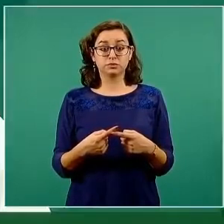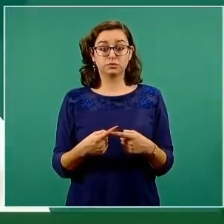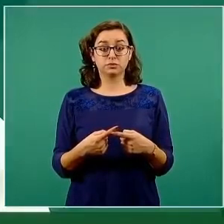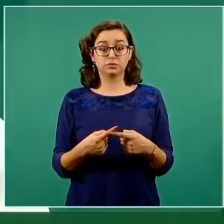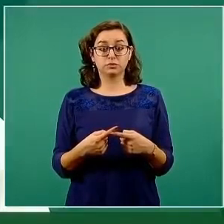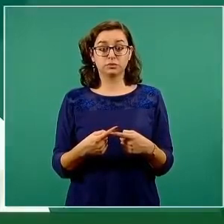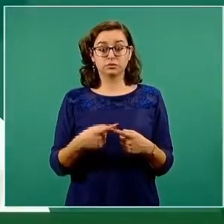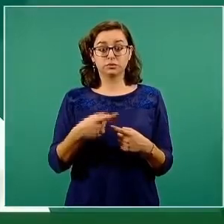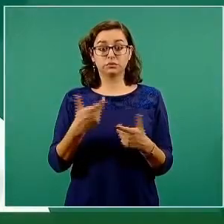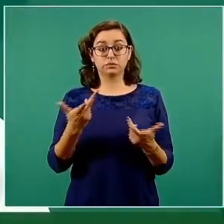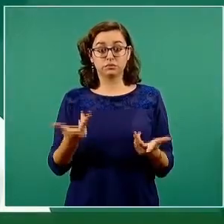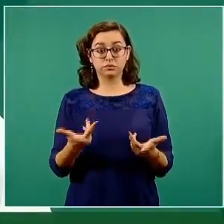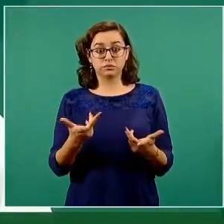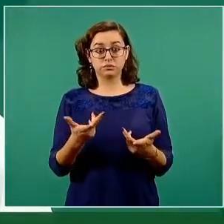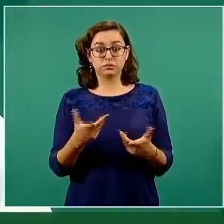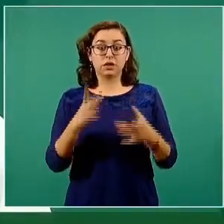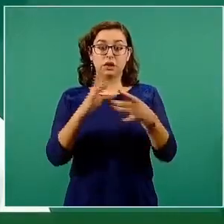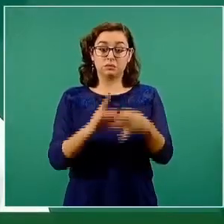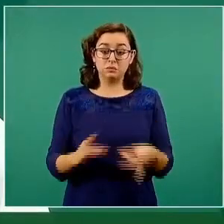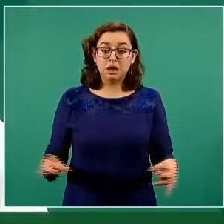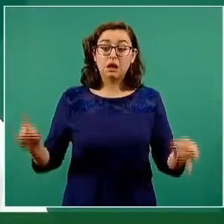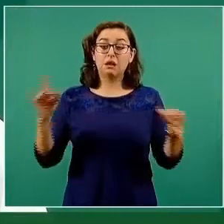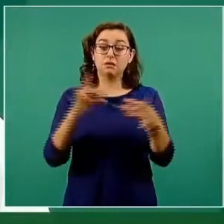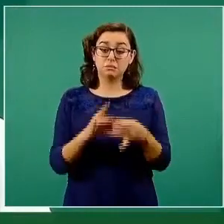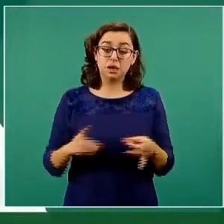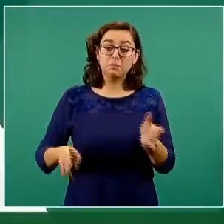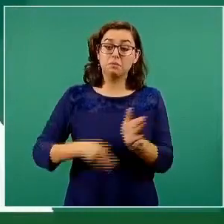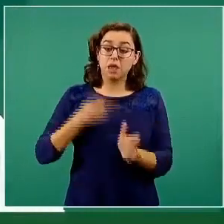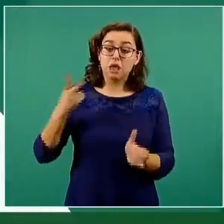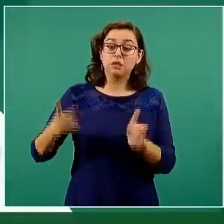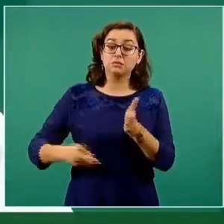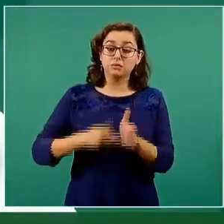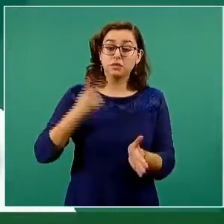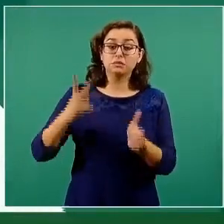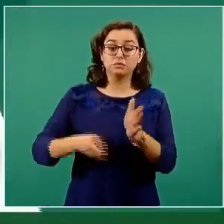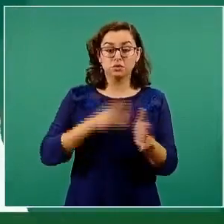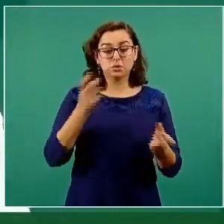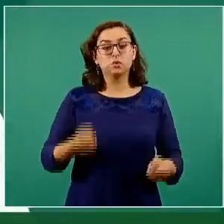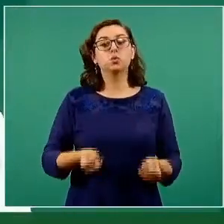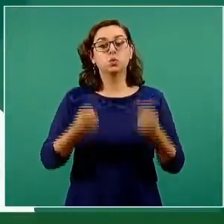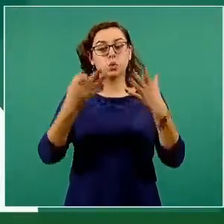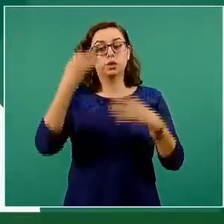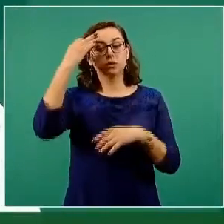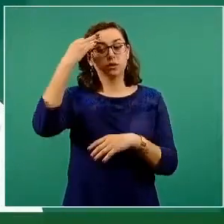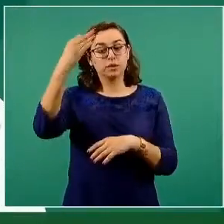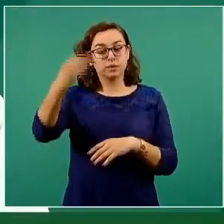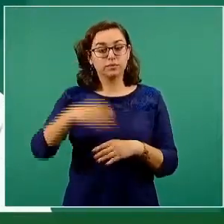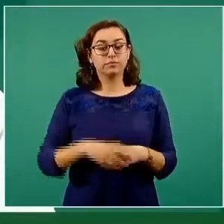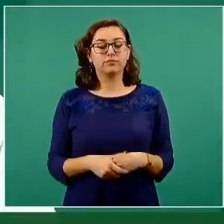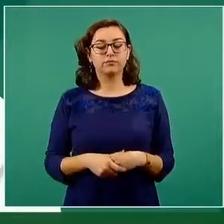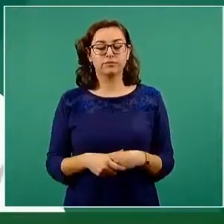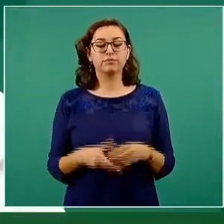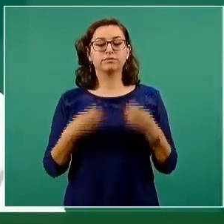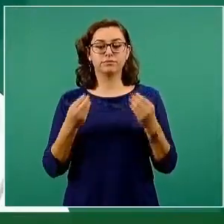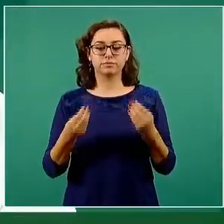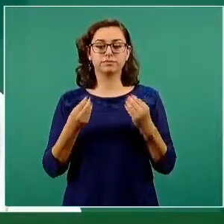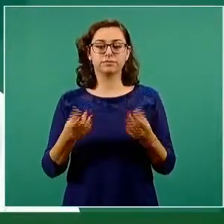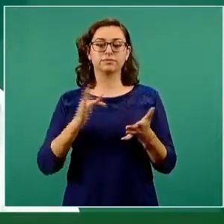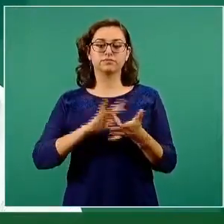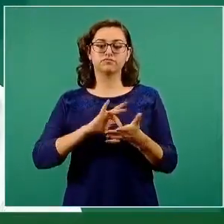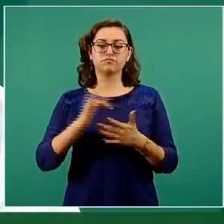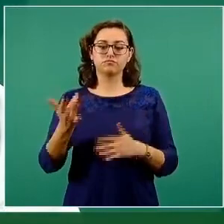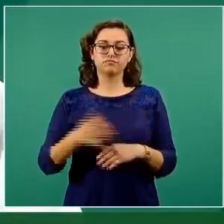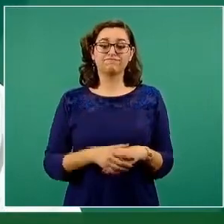invertido en tiempo precisamente para aclarar fake news? Gracias. Muchas gracias, Juan Hernández. Definitivamente